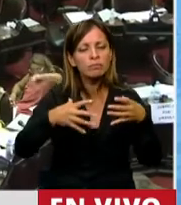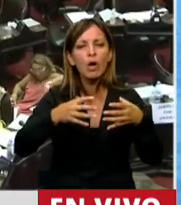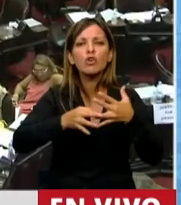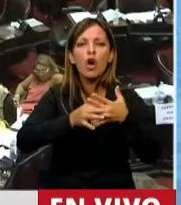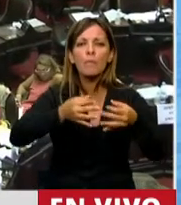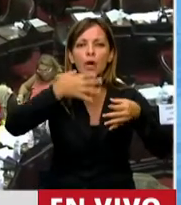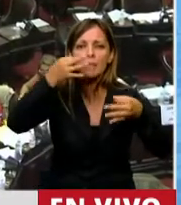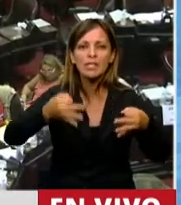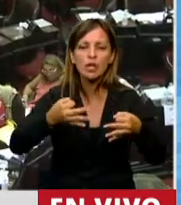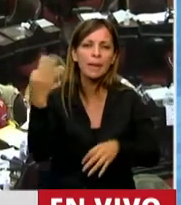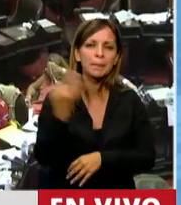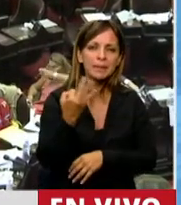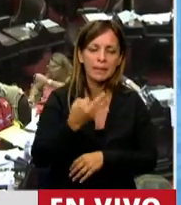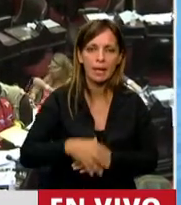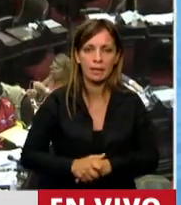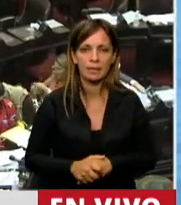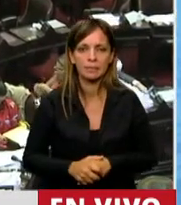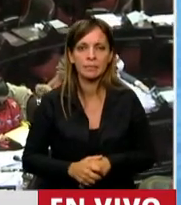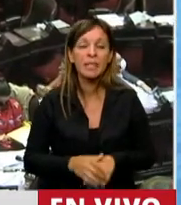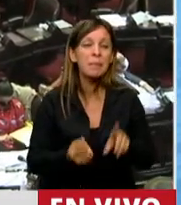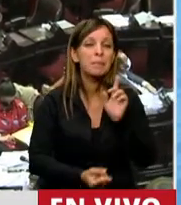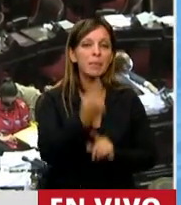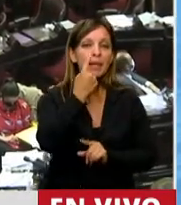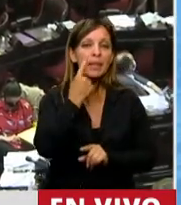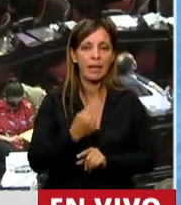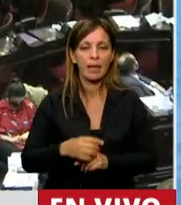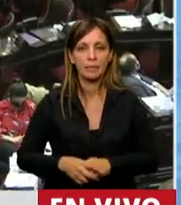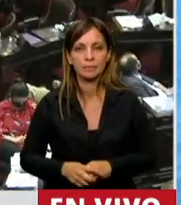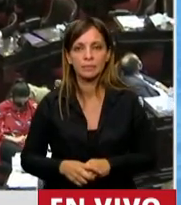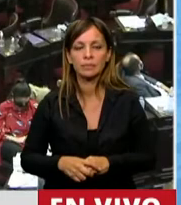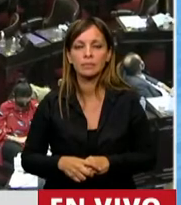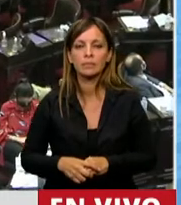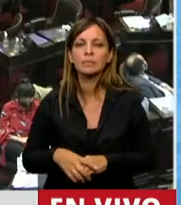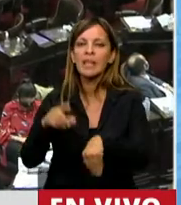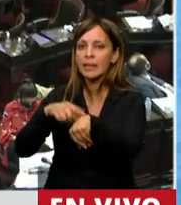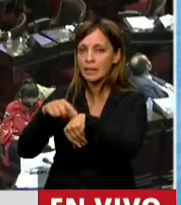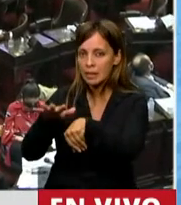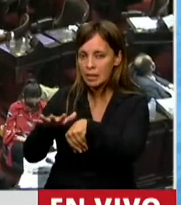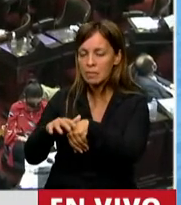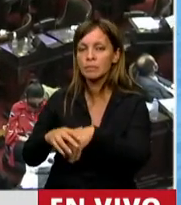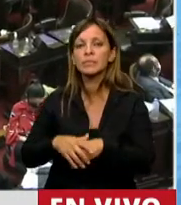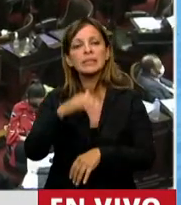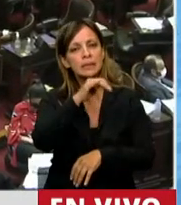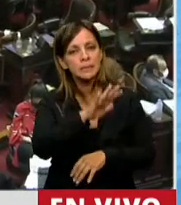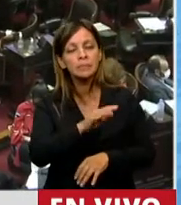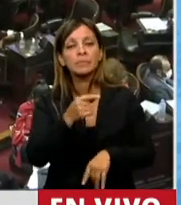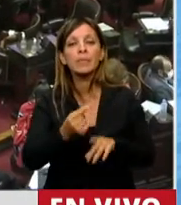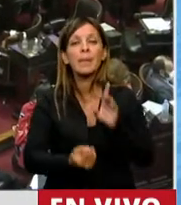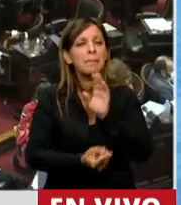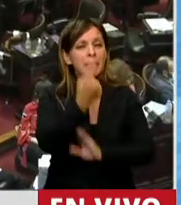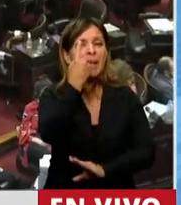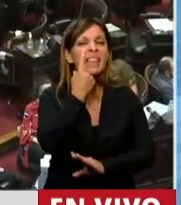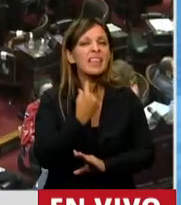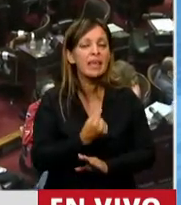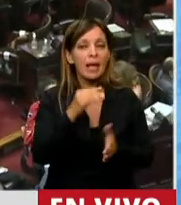compromiso único. Diputada, desde el día uno. Sí, señora Presidente. Desde el día uno, cuando el